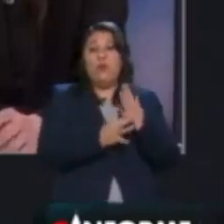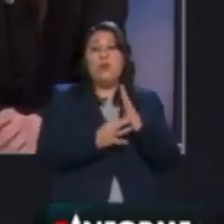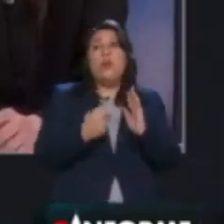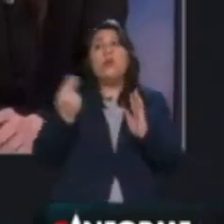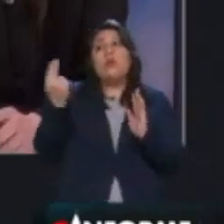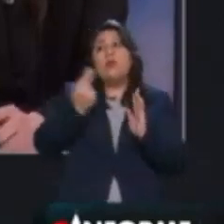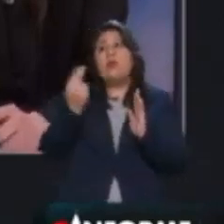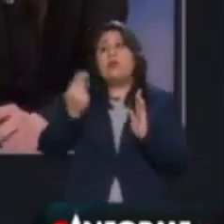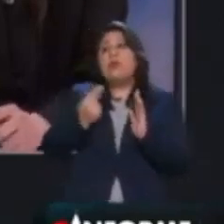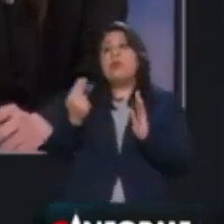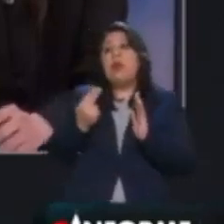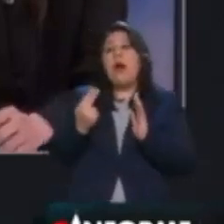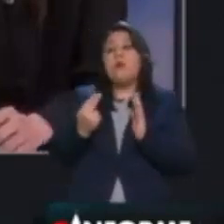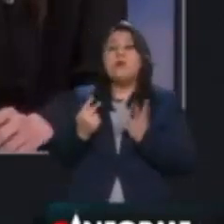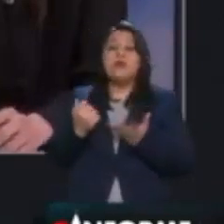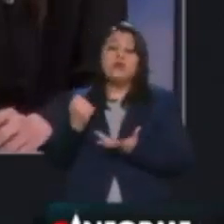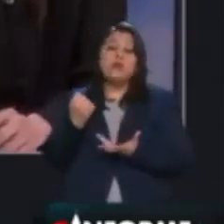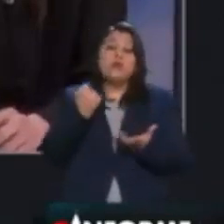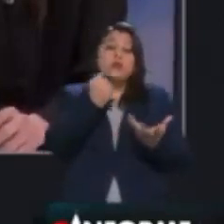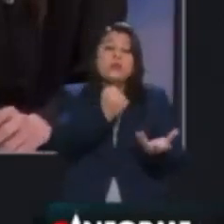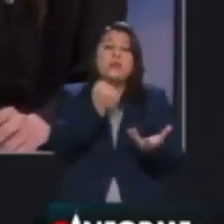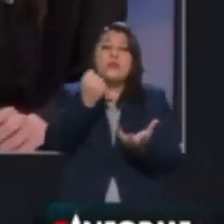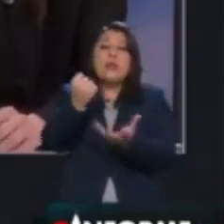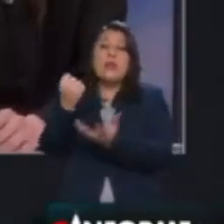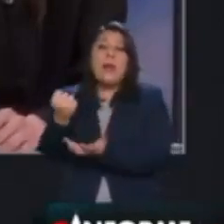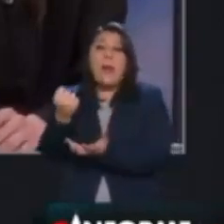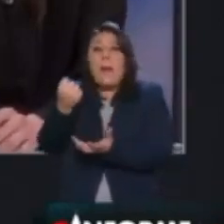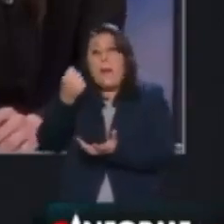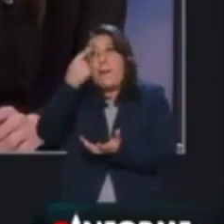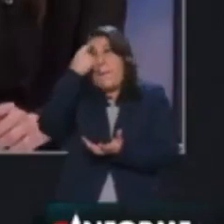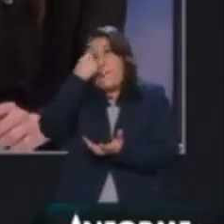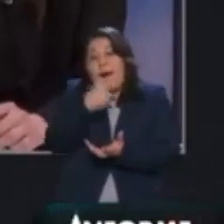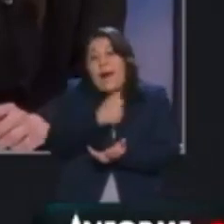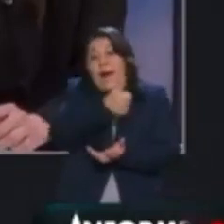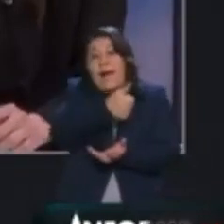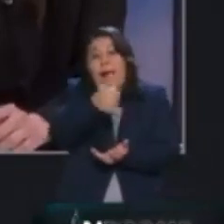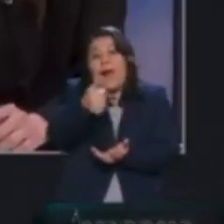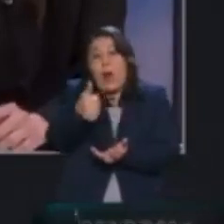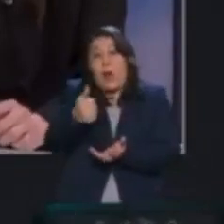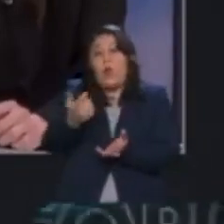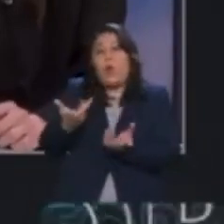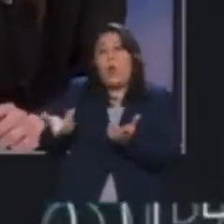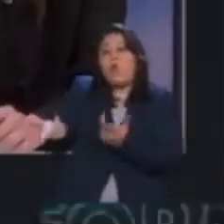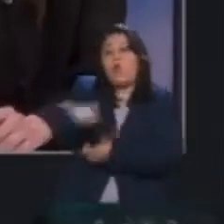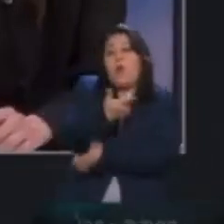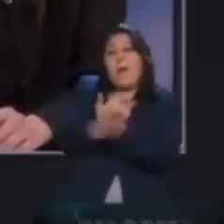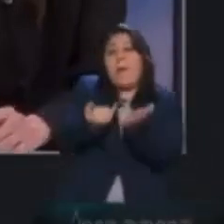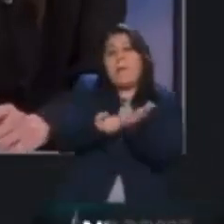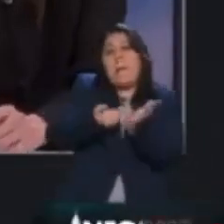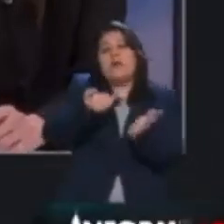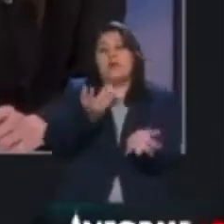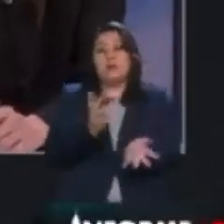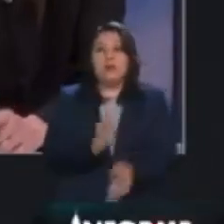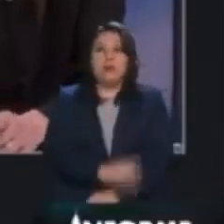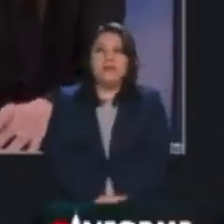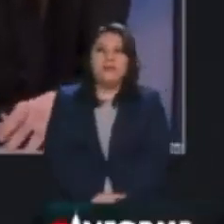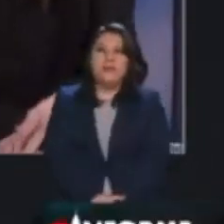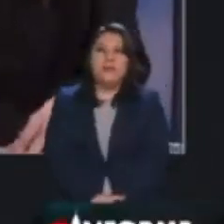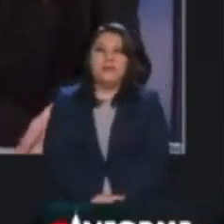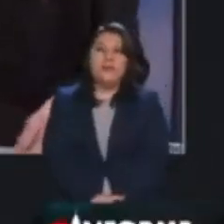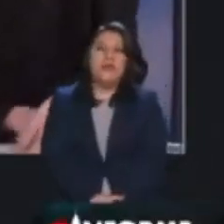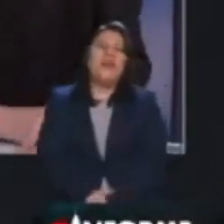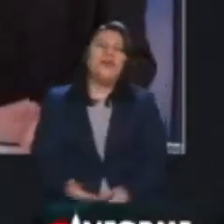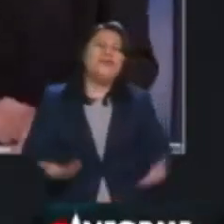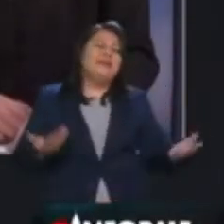manera proporcional a lo que cada una de las alcaldías recauda. ¿Cómo ves? Pues mira, es lógico, ¿no?